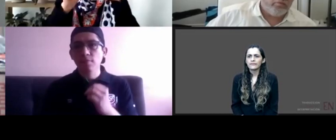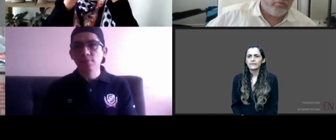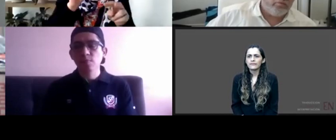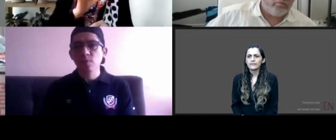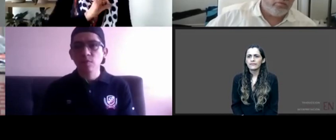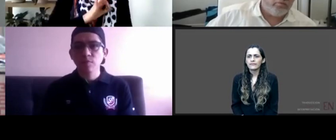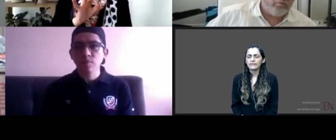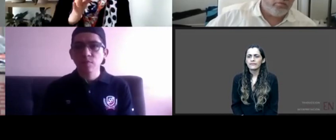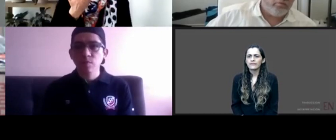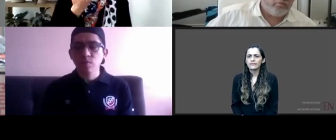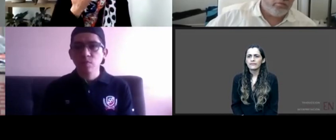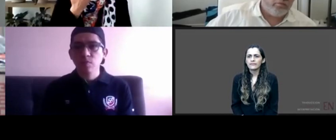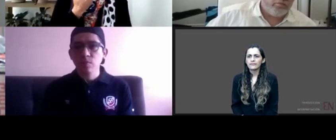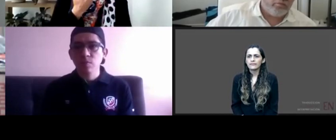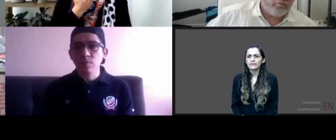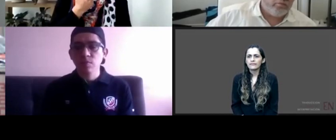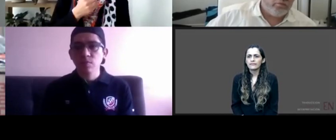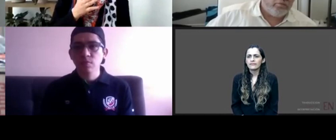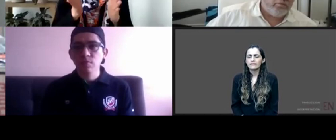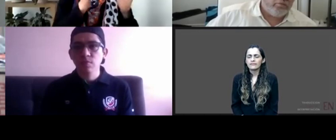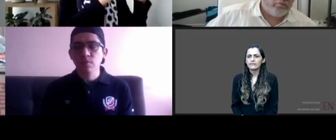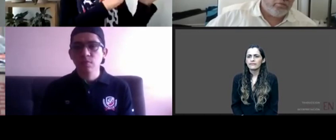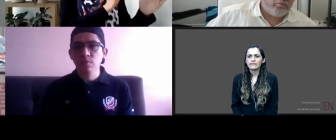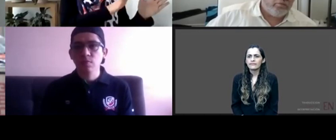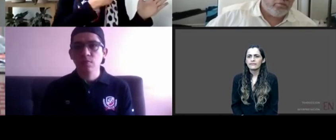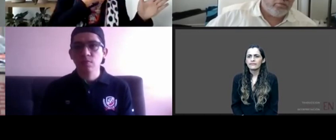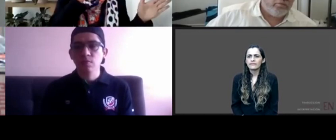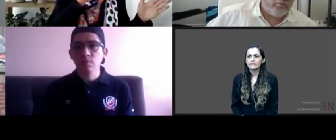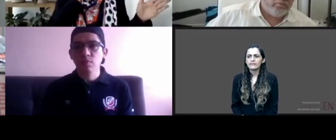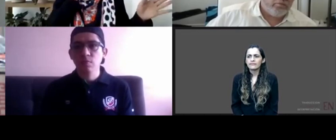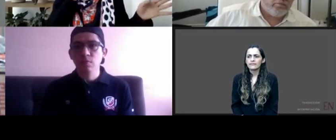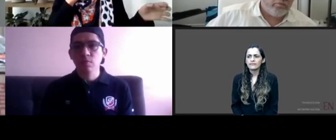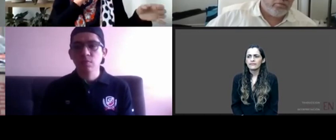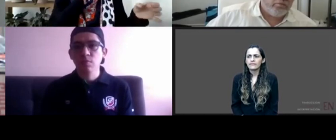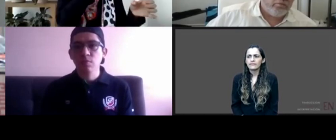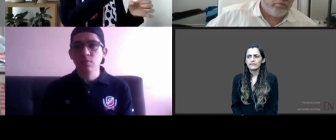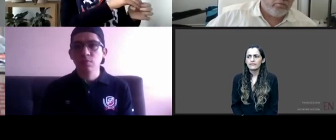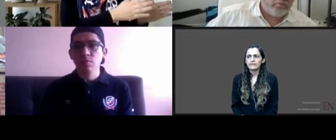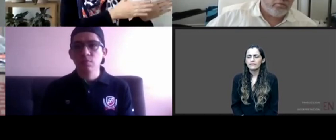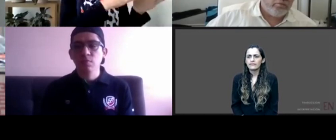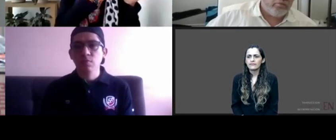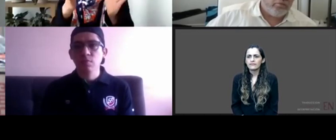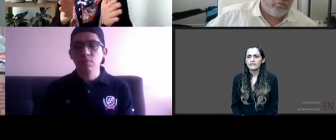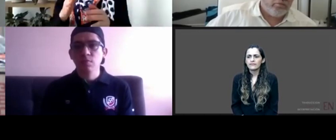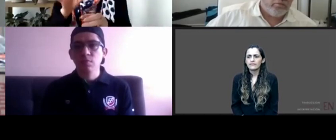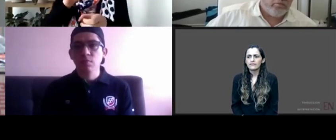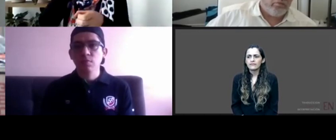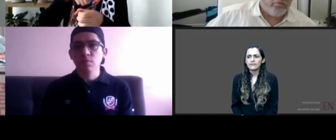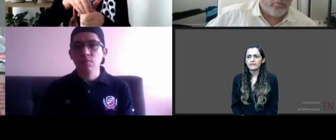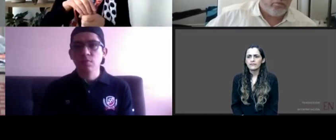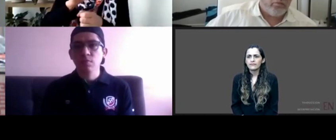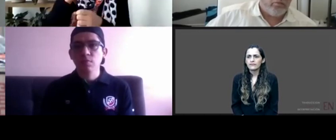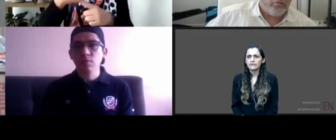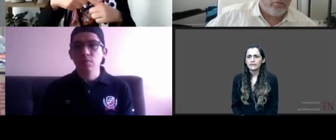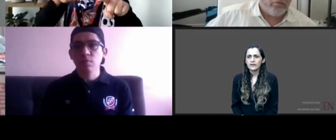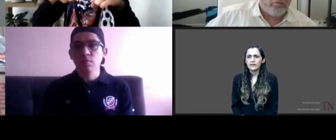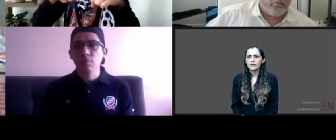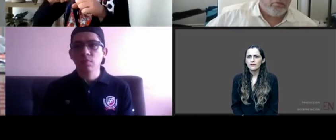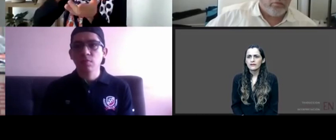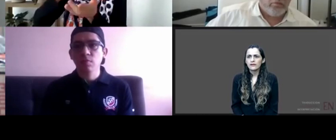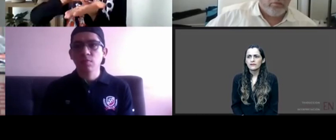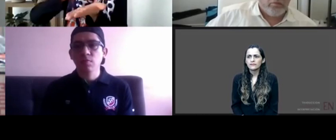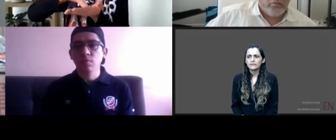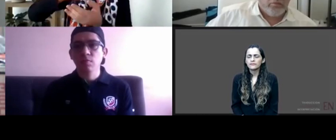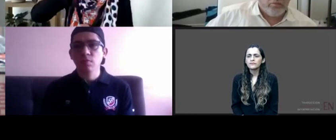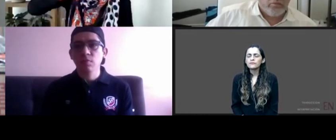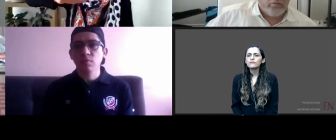podría solucionar, ¿no? Que el maestro hable y el intérprete esté llevándoles la información a los alumnos sordos. Pero